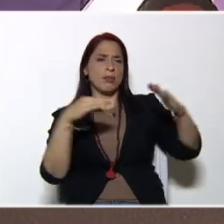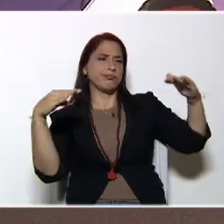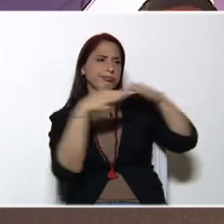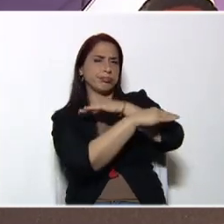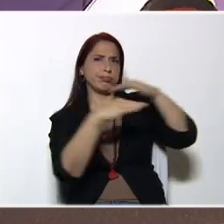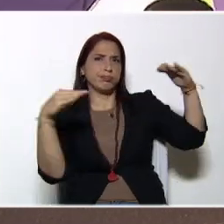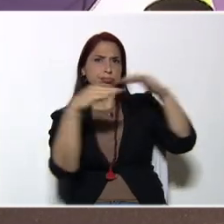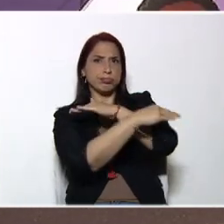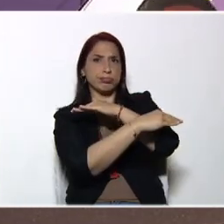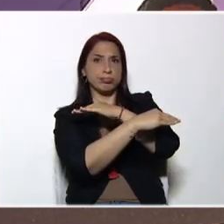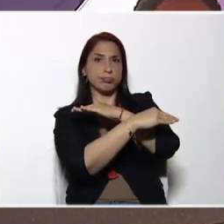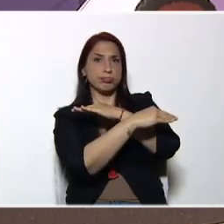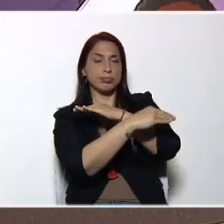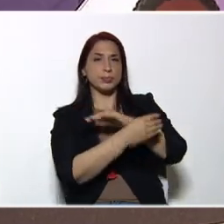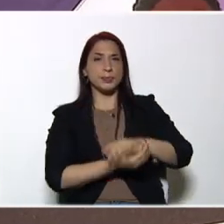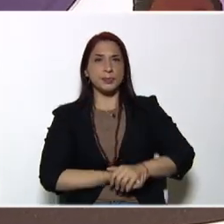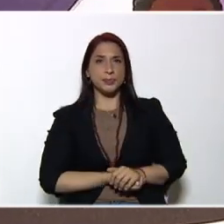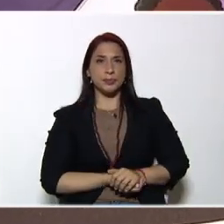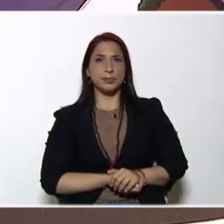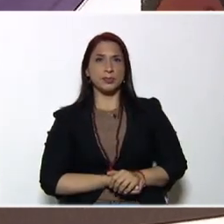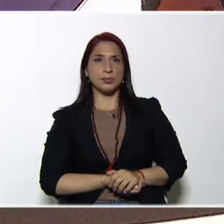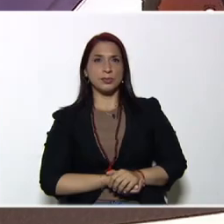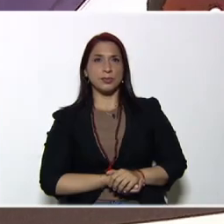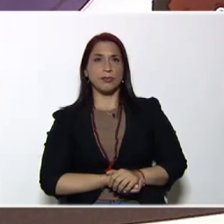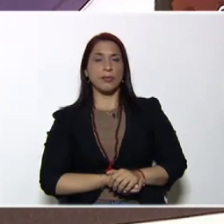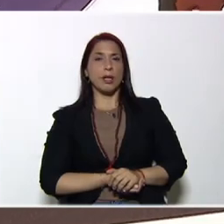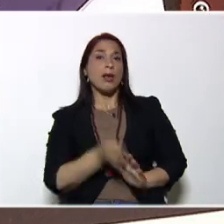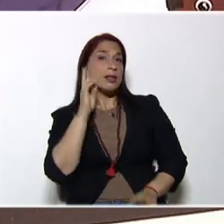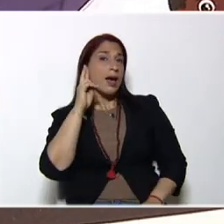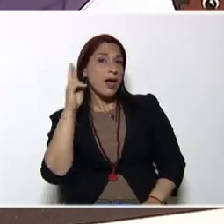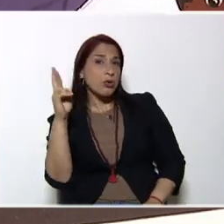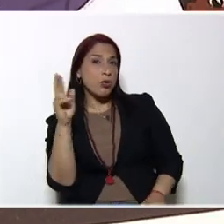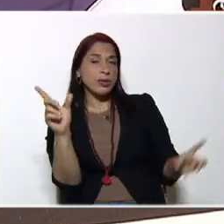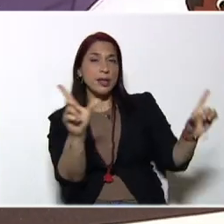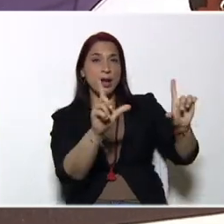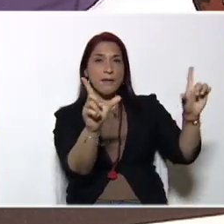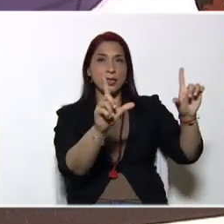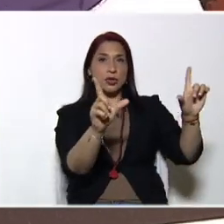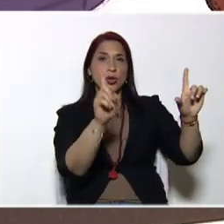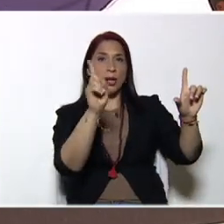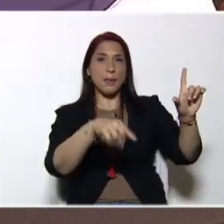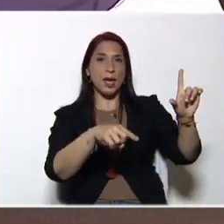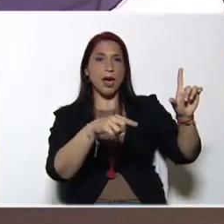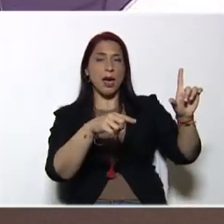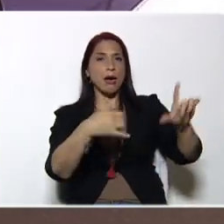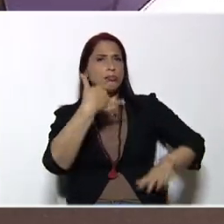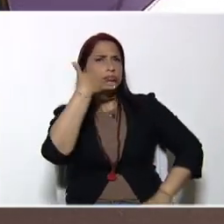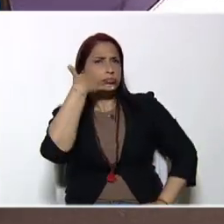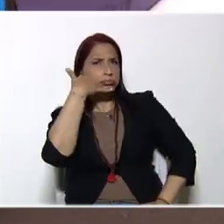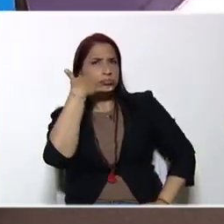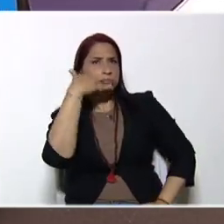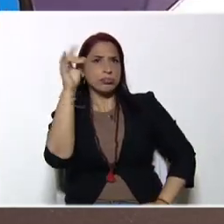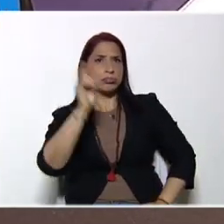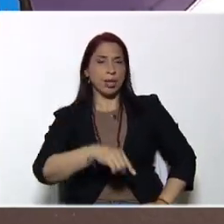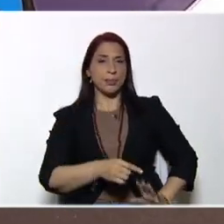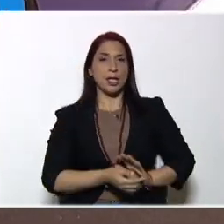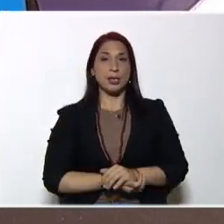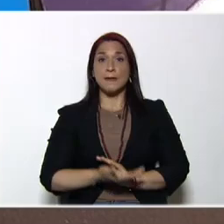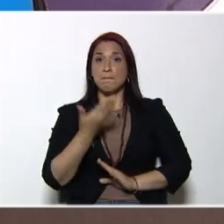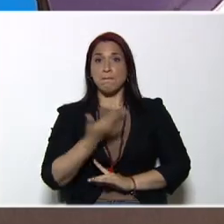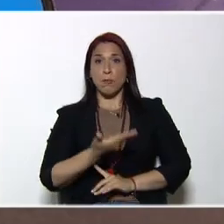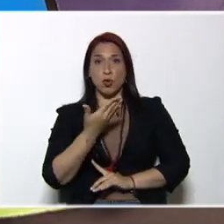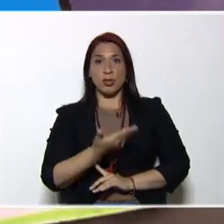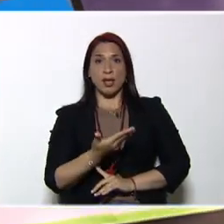sus canales, cada uno en sus canales, la radio, la televisión y las telecomunicaciones. Y sobre todo, muy